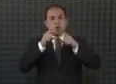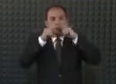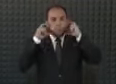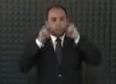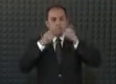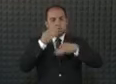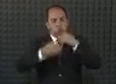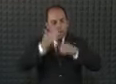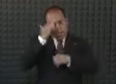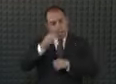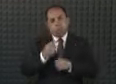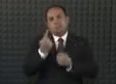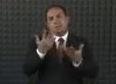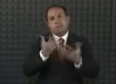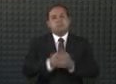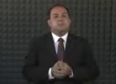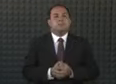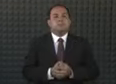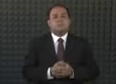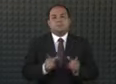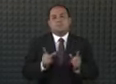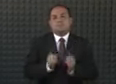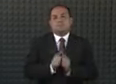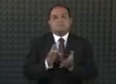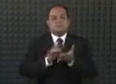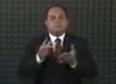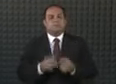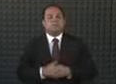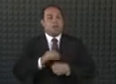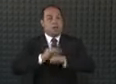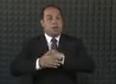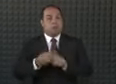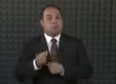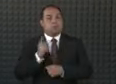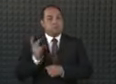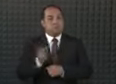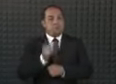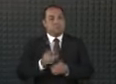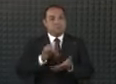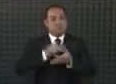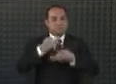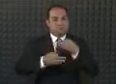y ya todo el mundo sabe qué hacer. Concluimos Gracias. con las preguntas. Gracias a todos. Gracias.